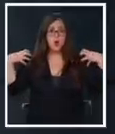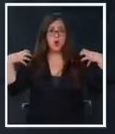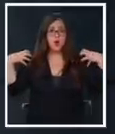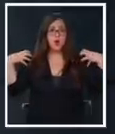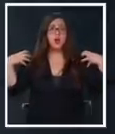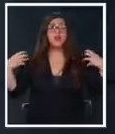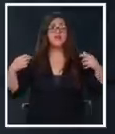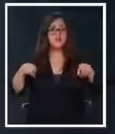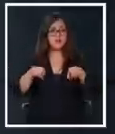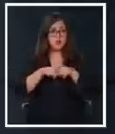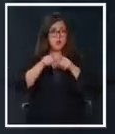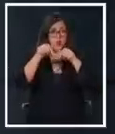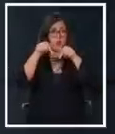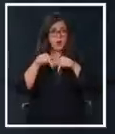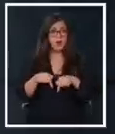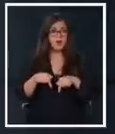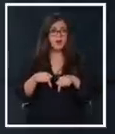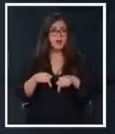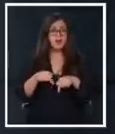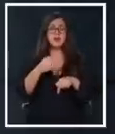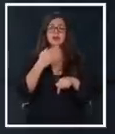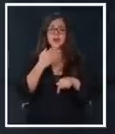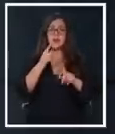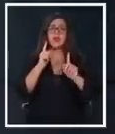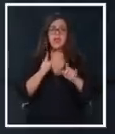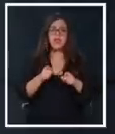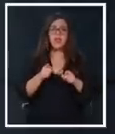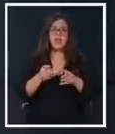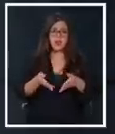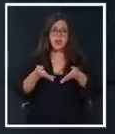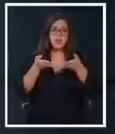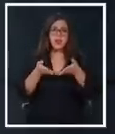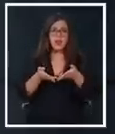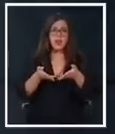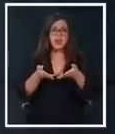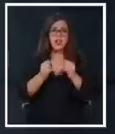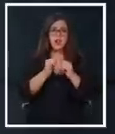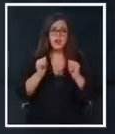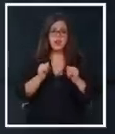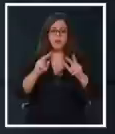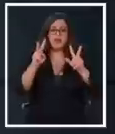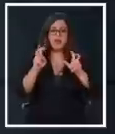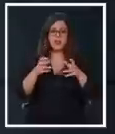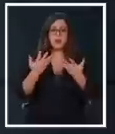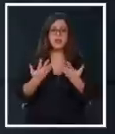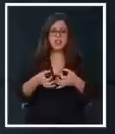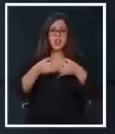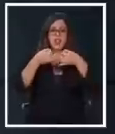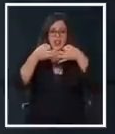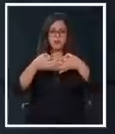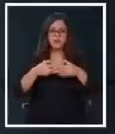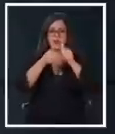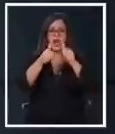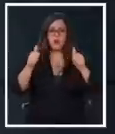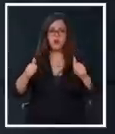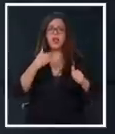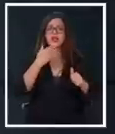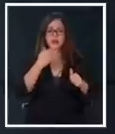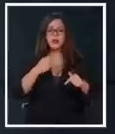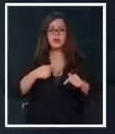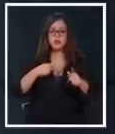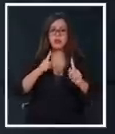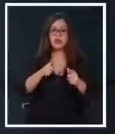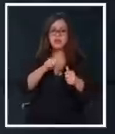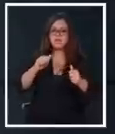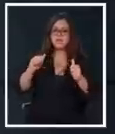tiene que por cierto darle su propio estilo a el ejercicio de la autoridad pero además tiene que adaptarse uno mismo